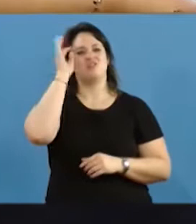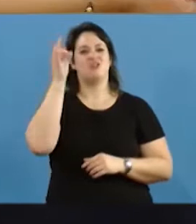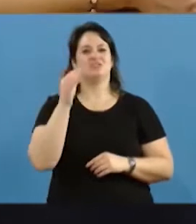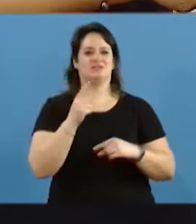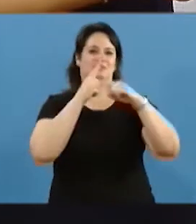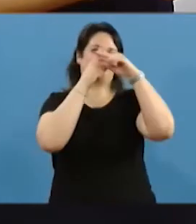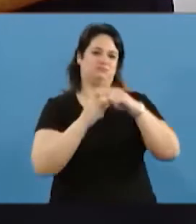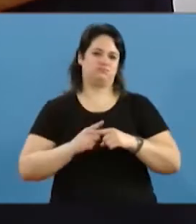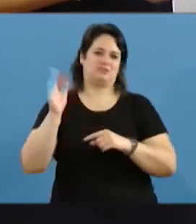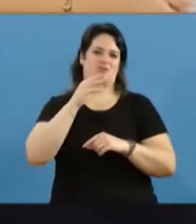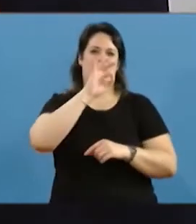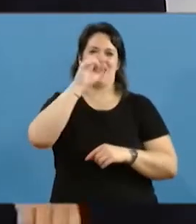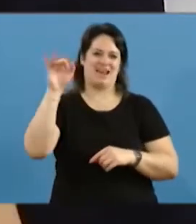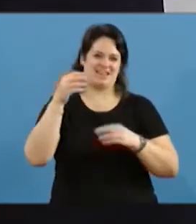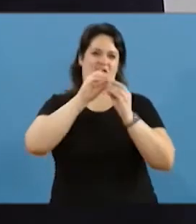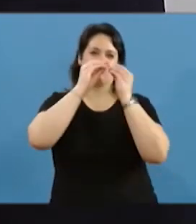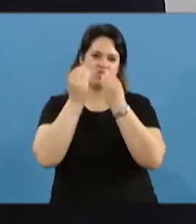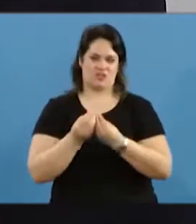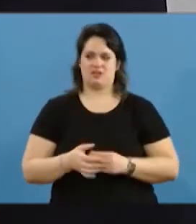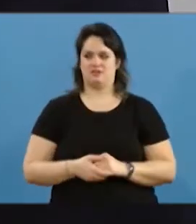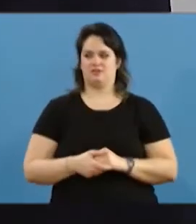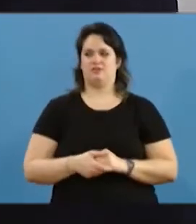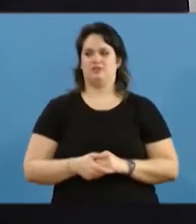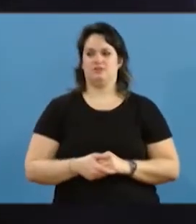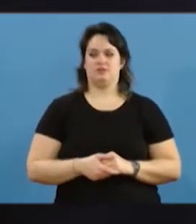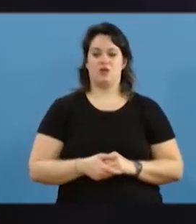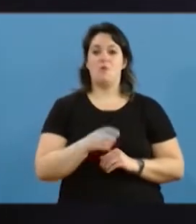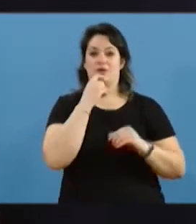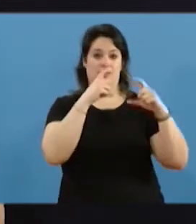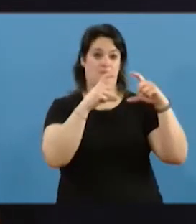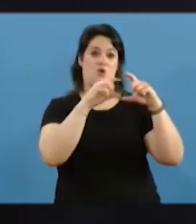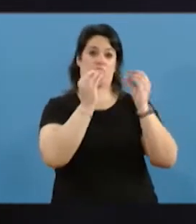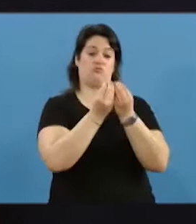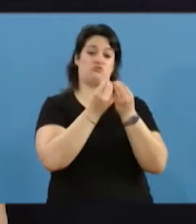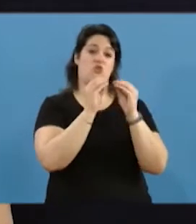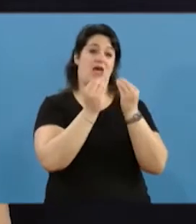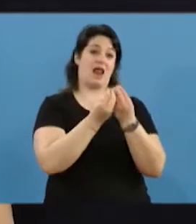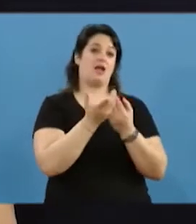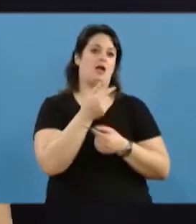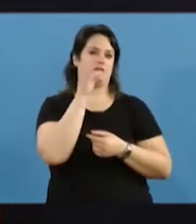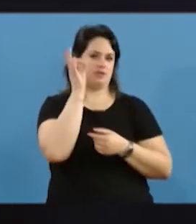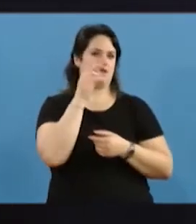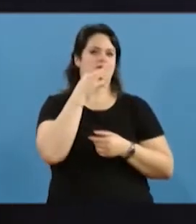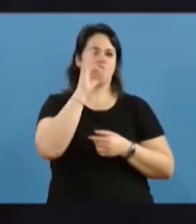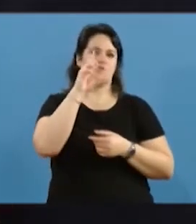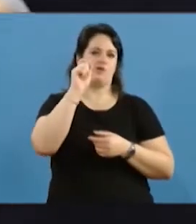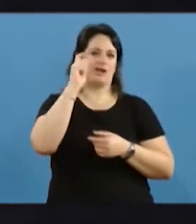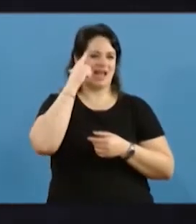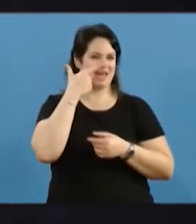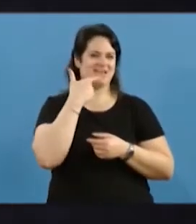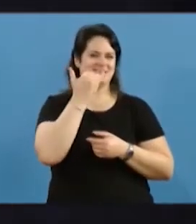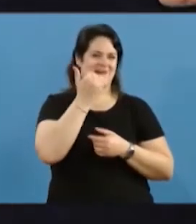las cuentas. ¿Sí? Si yo pudiera tener acá el total, podría saber cuántas vocales hay de cada